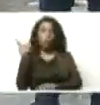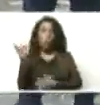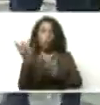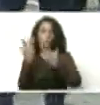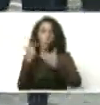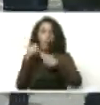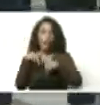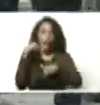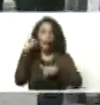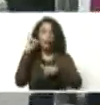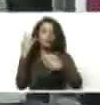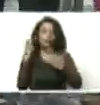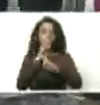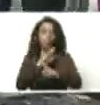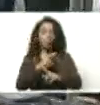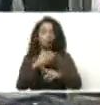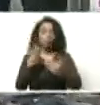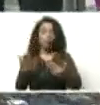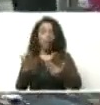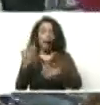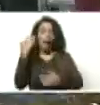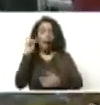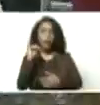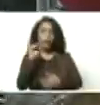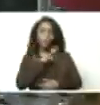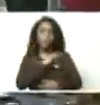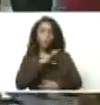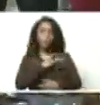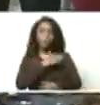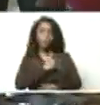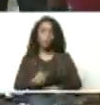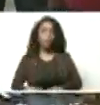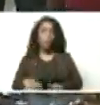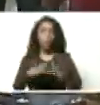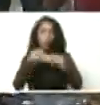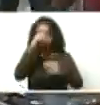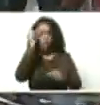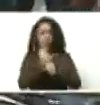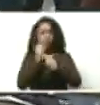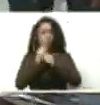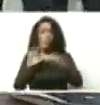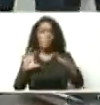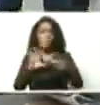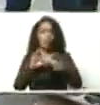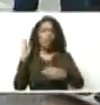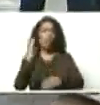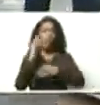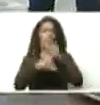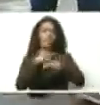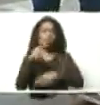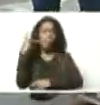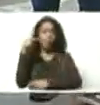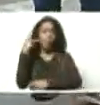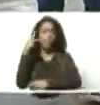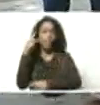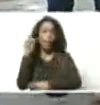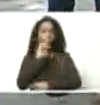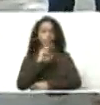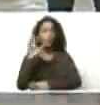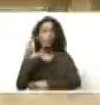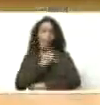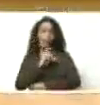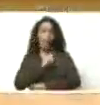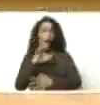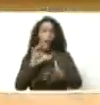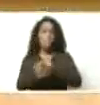tienen el resultado señor presidente de todo el trabajo articulado que venimos realizando en la parroquia 23 de enero con los